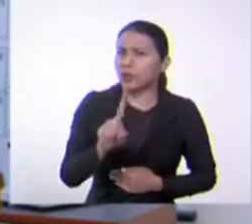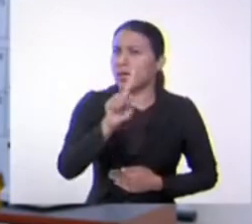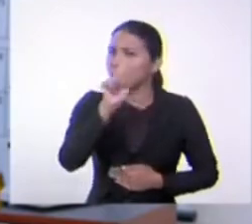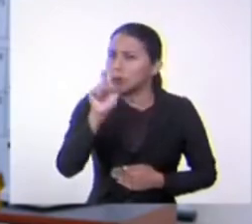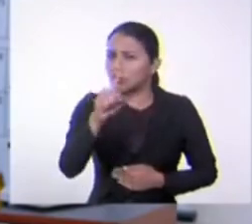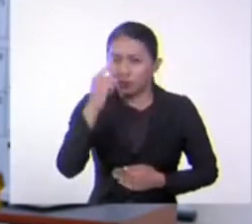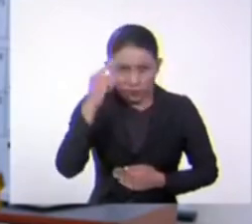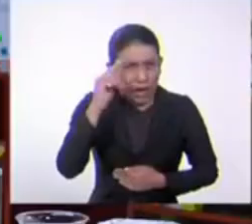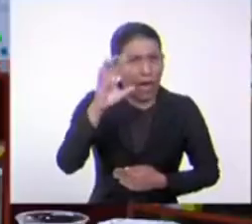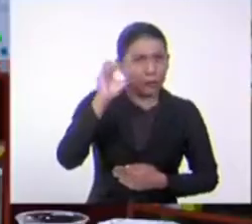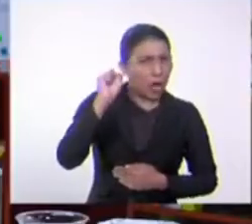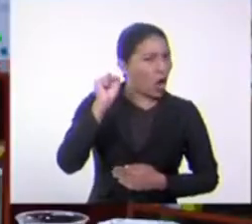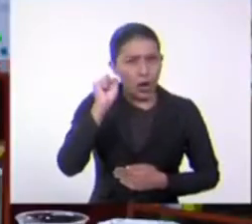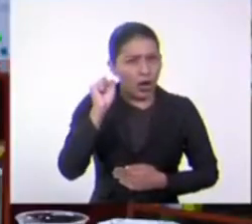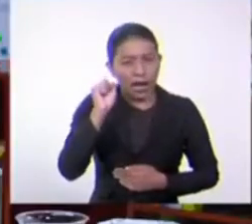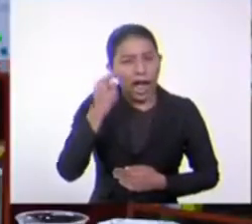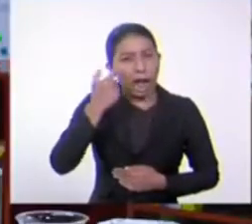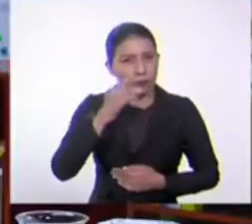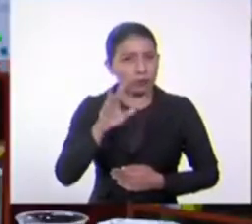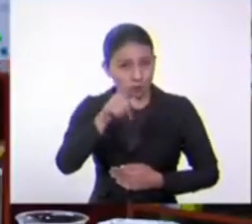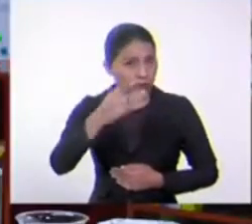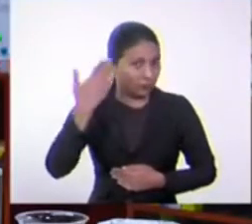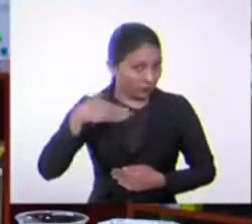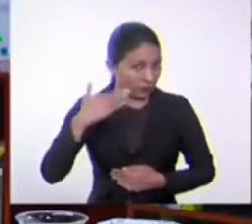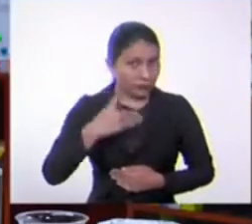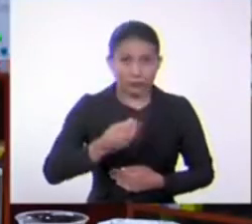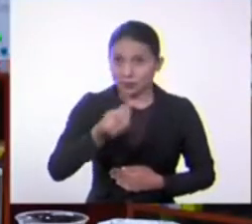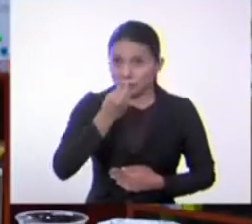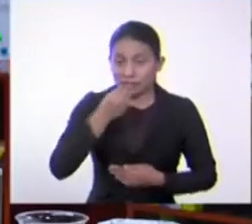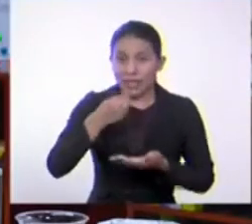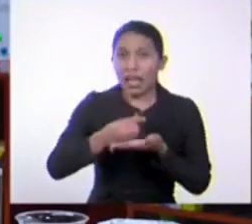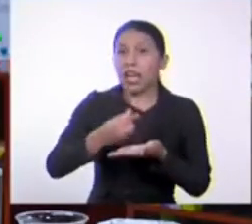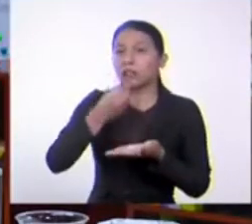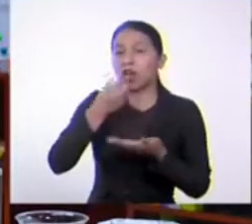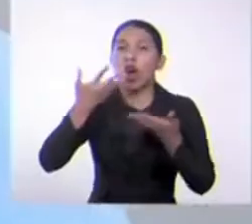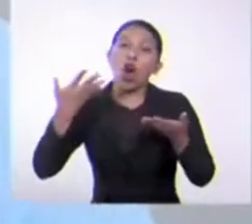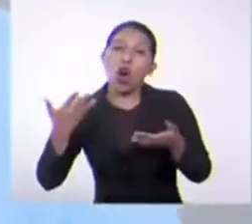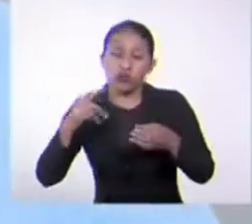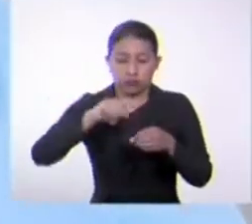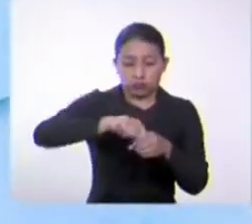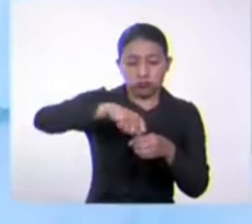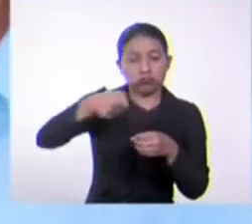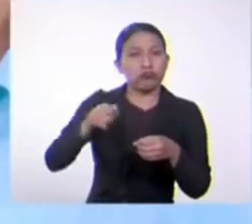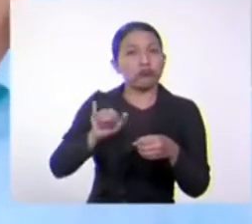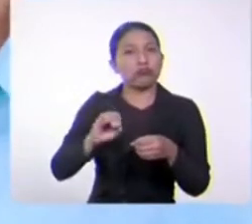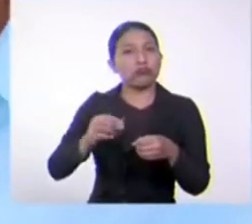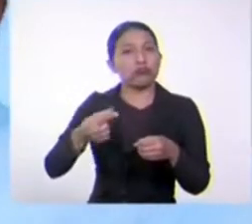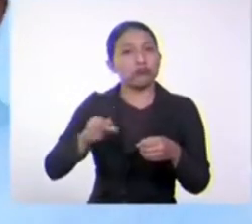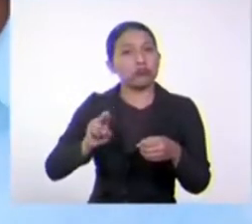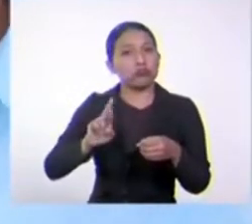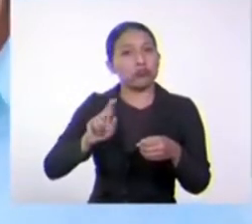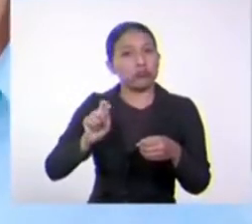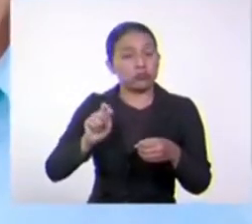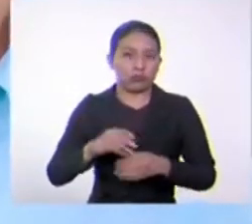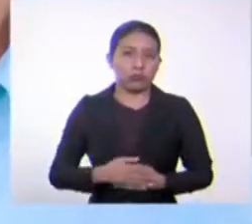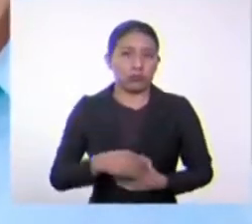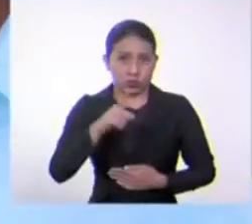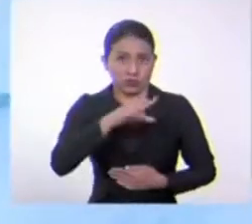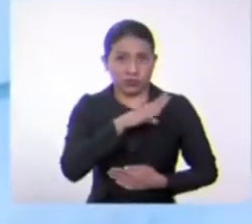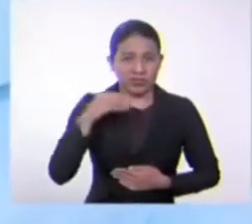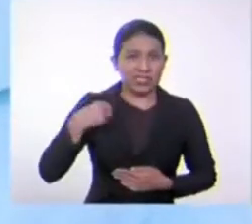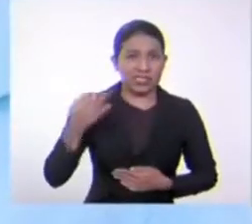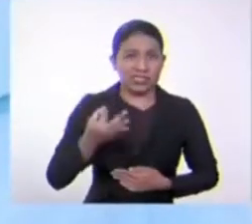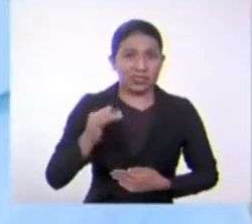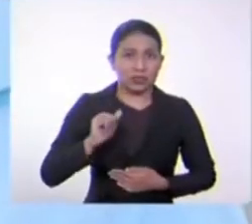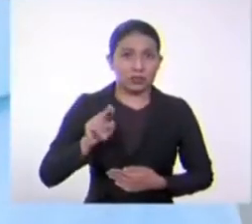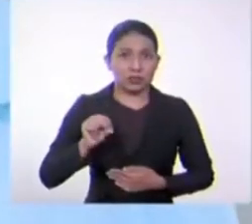capciosas. Por ejemplo, ¿acostumbras comer queso o yogur? ¿Tienes algún pariente que requiera de insulina?